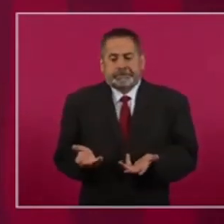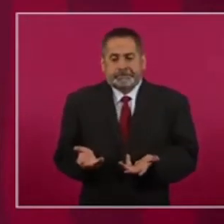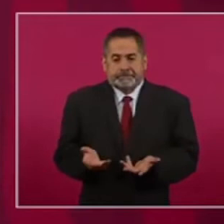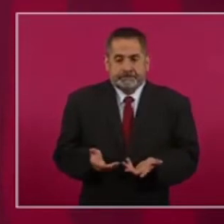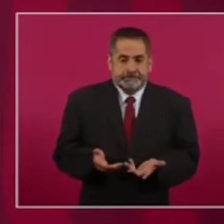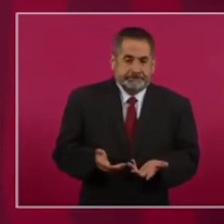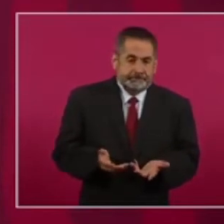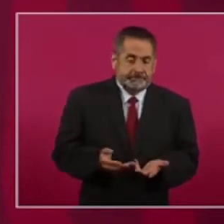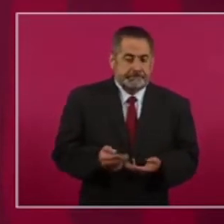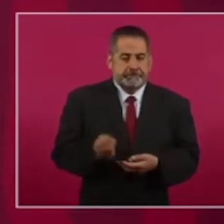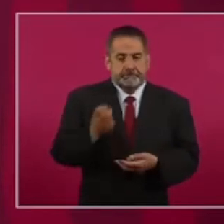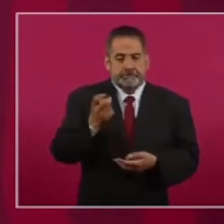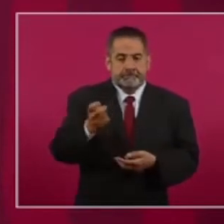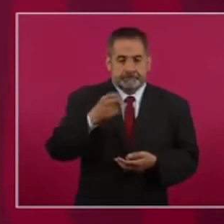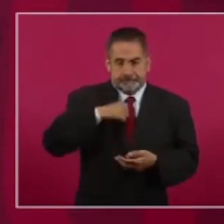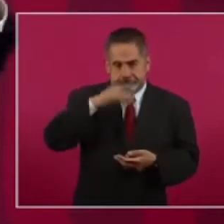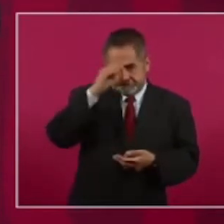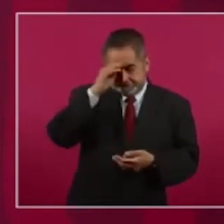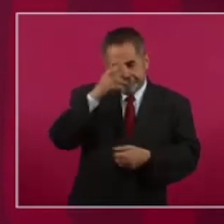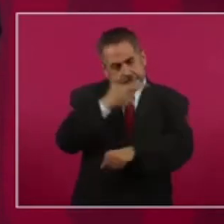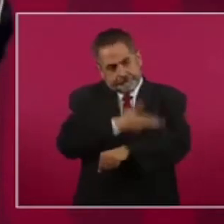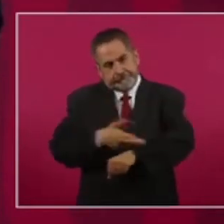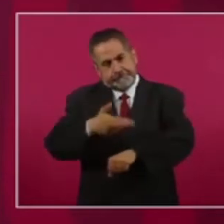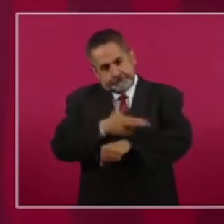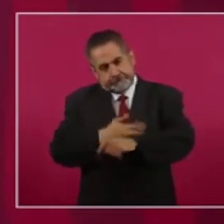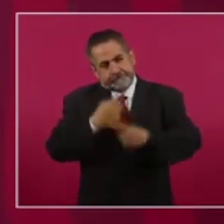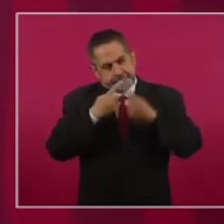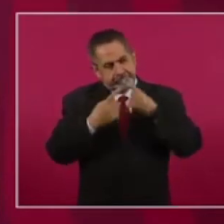Entonces, estamos resolviéndolo